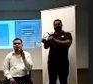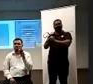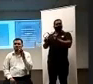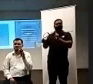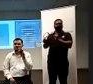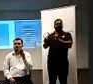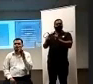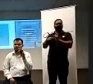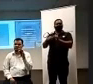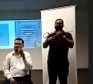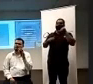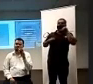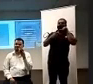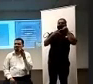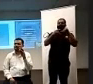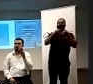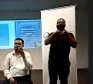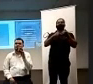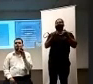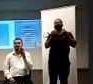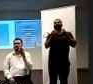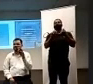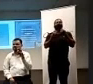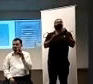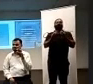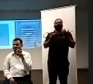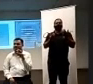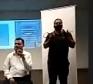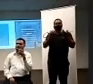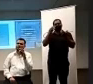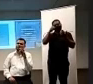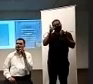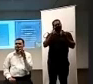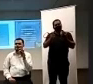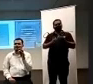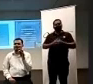fuerte de no hacer favor, de darte lejos de un tapabocas, ese tapabocas.